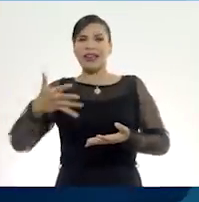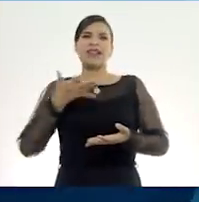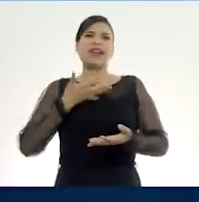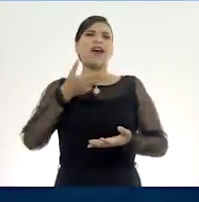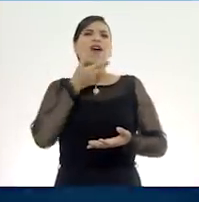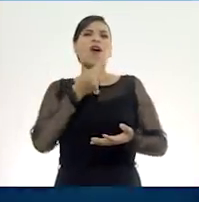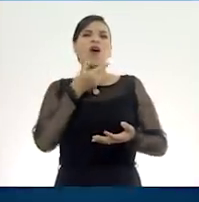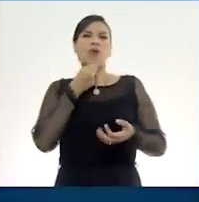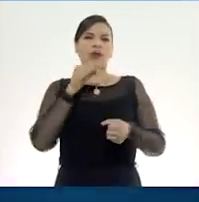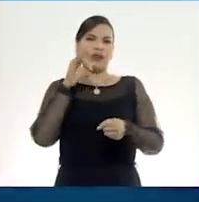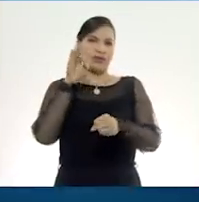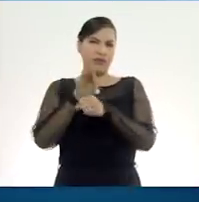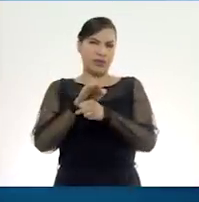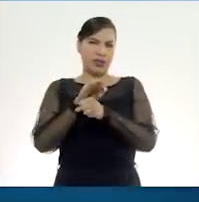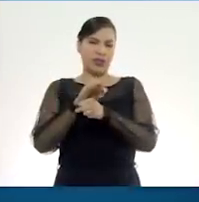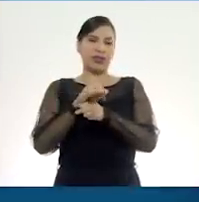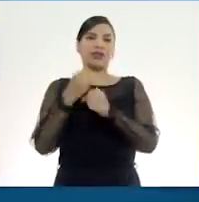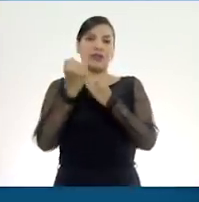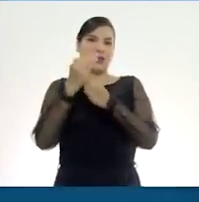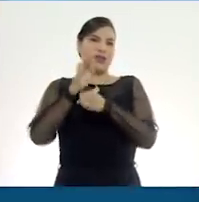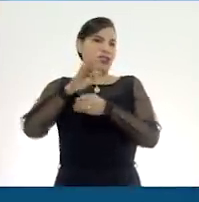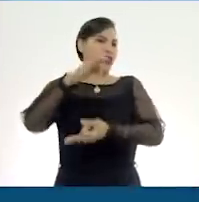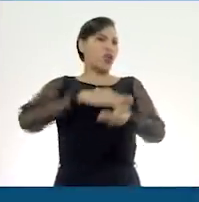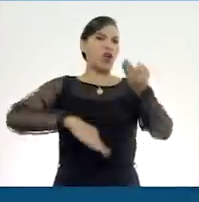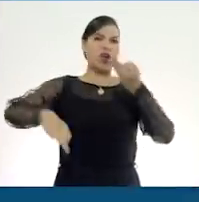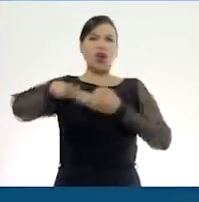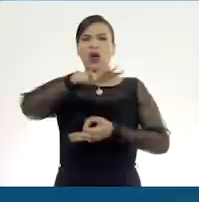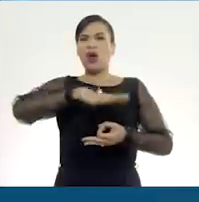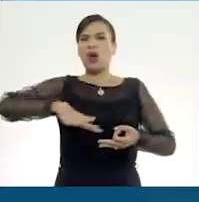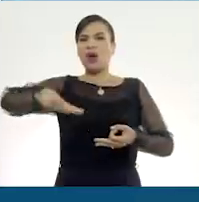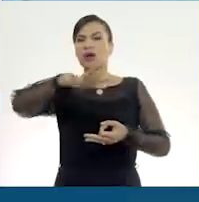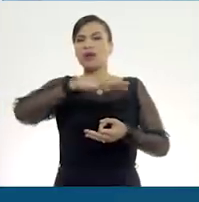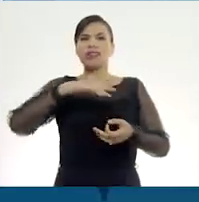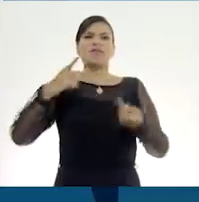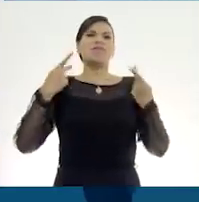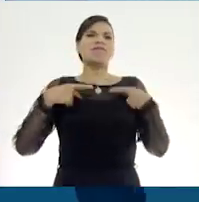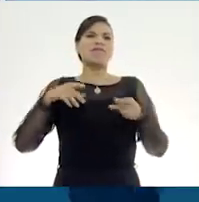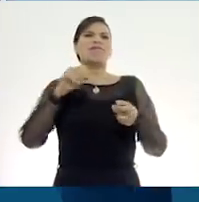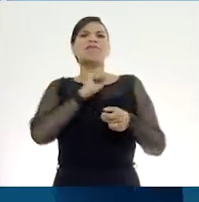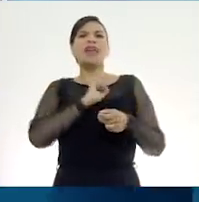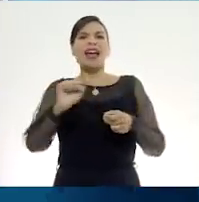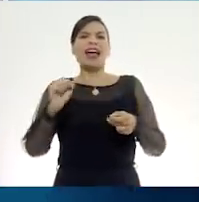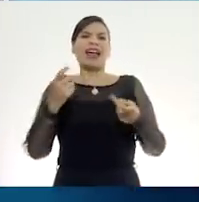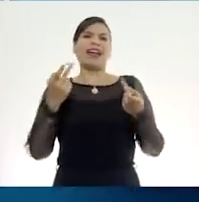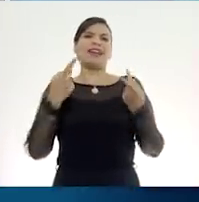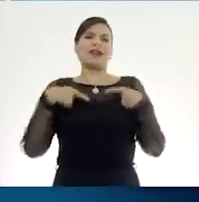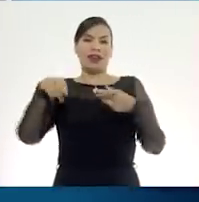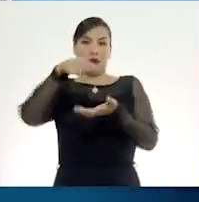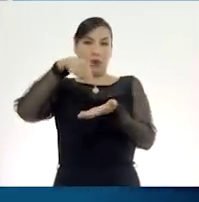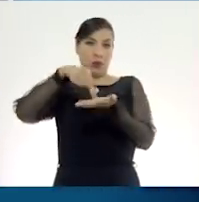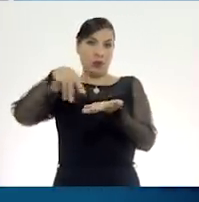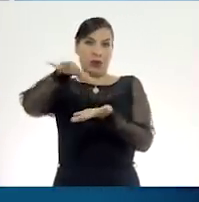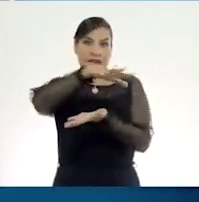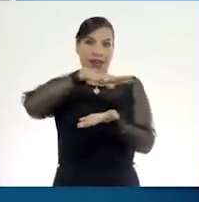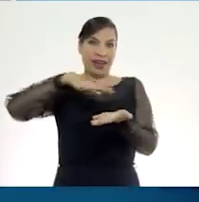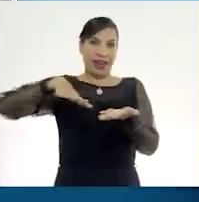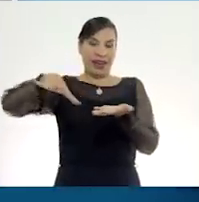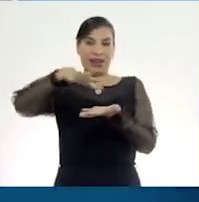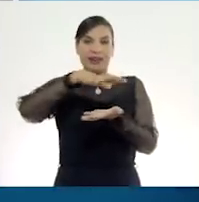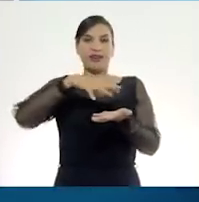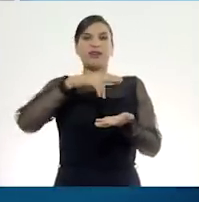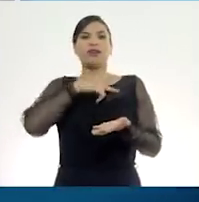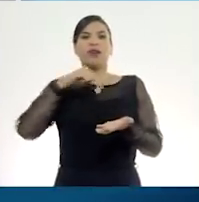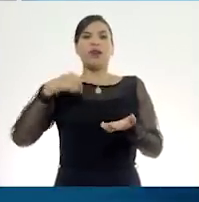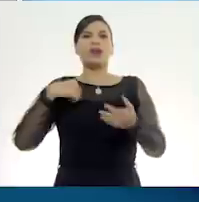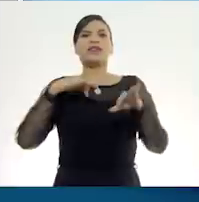hombres que los protege y nos protegen a todos nosotros de los bandidos que están en estas zonas.